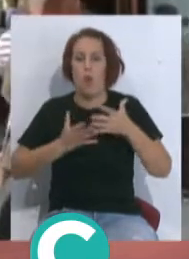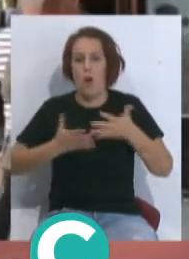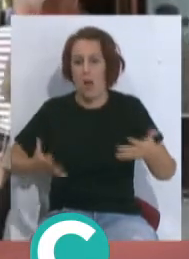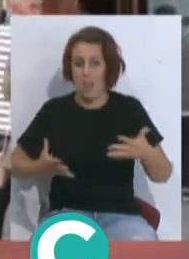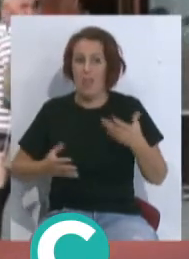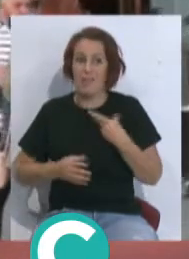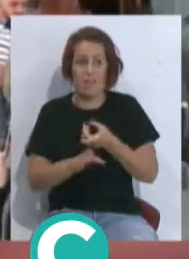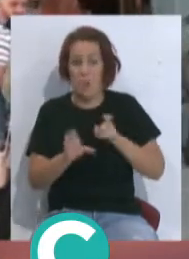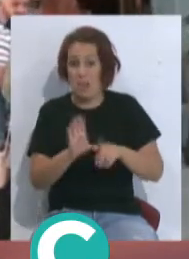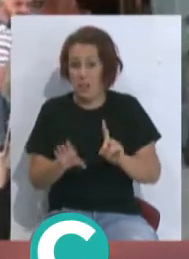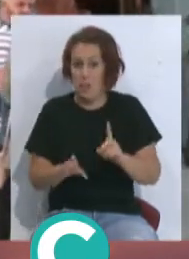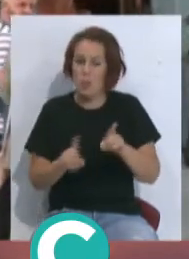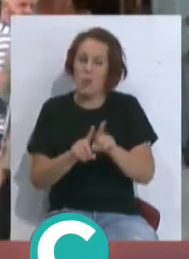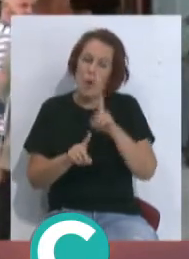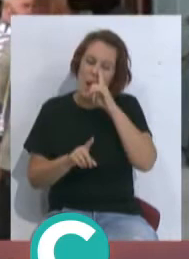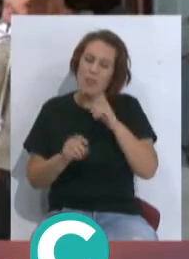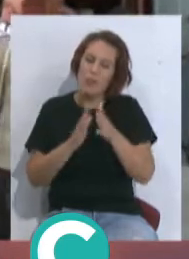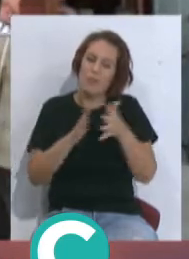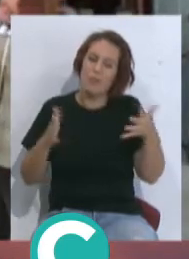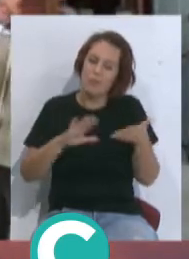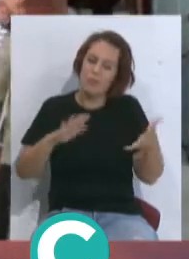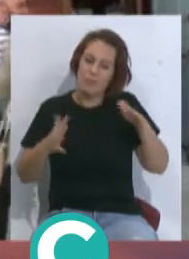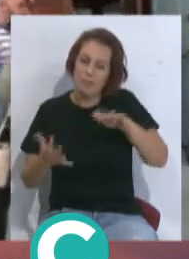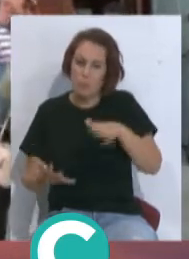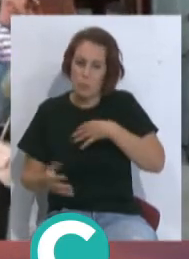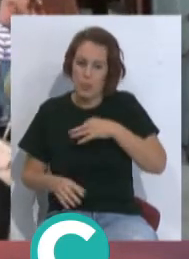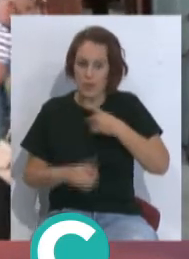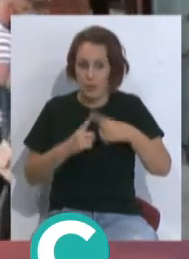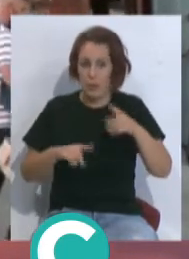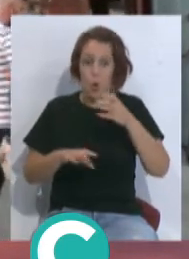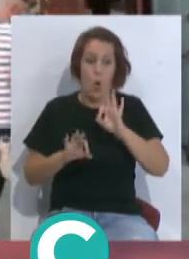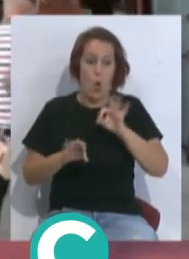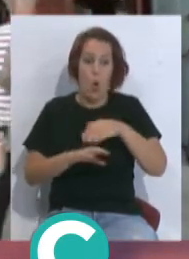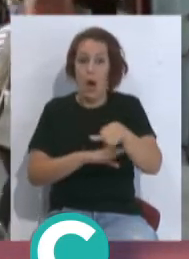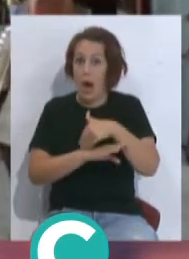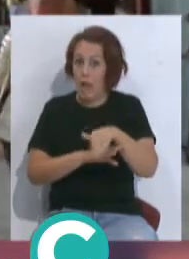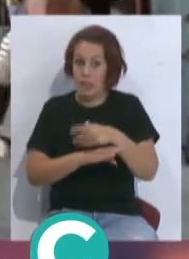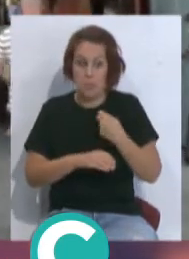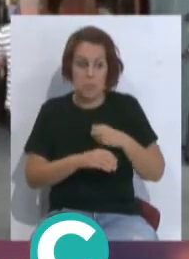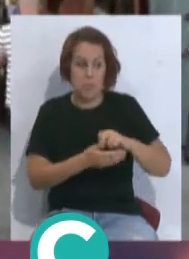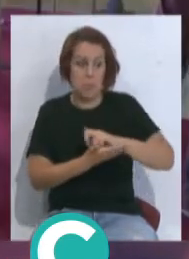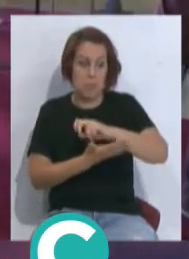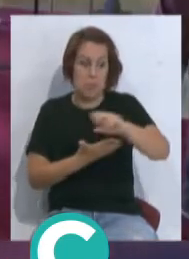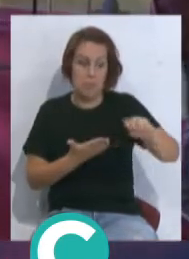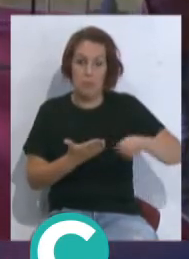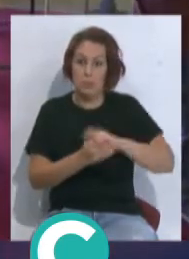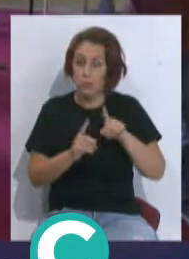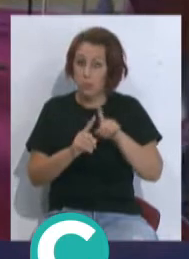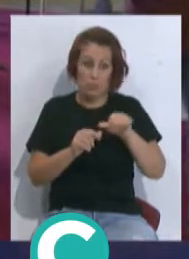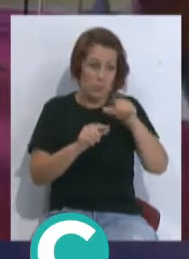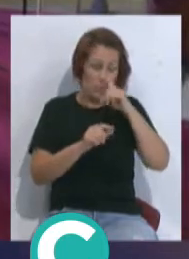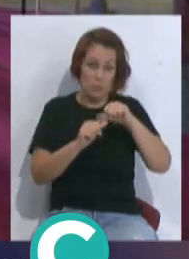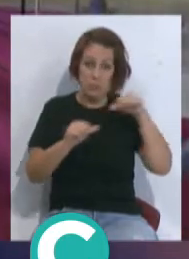año diferente, nos lo tomamos de otra manera, incluso a lo mejor salimos en la calle, como ha pasado otros años en algunas agrupaciones, y ya pues de cara al 23